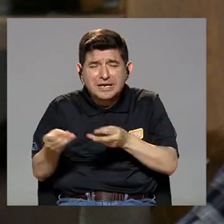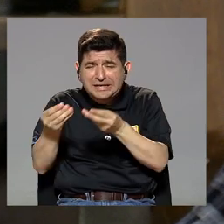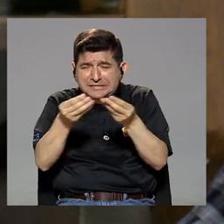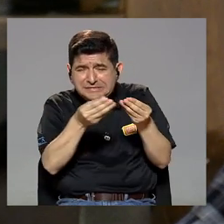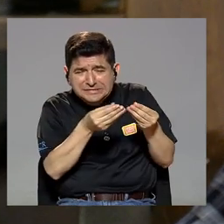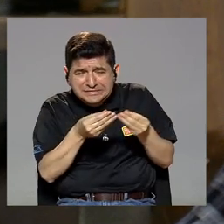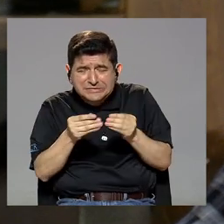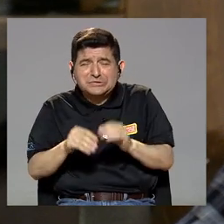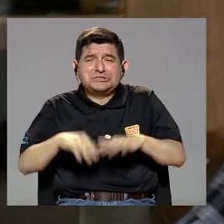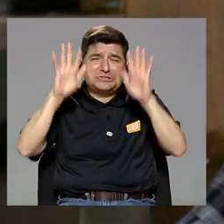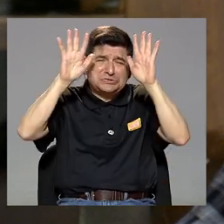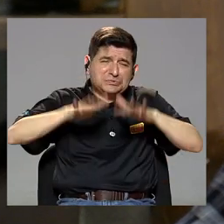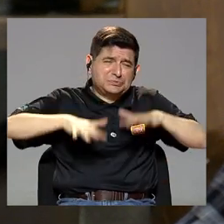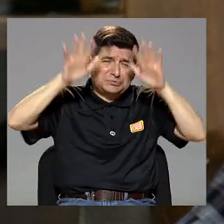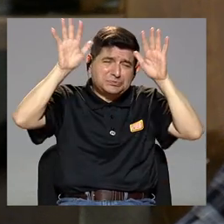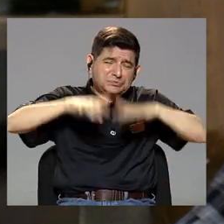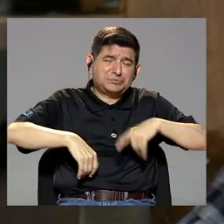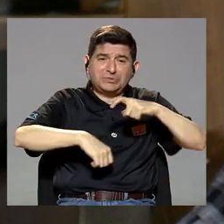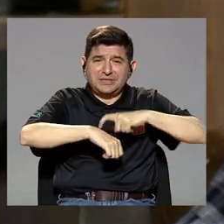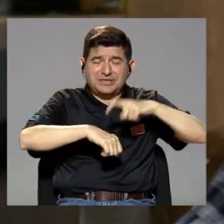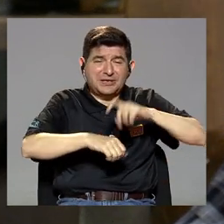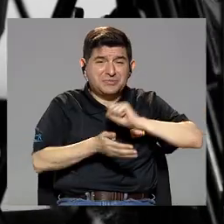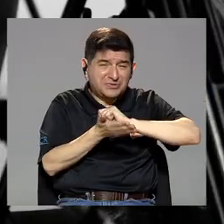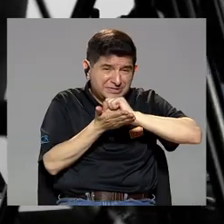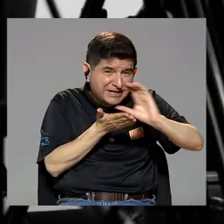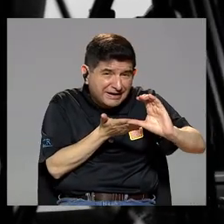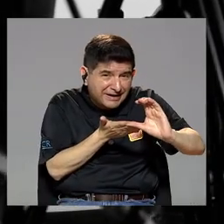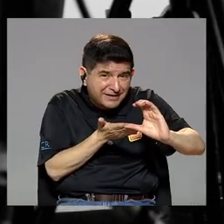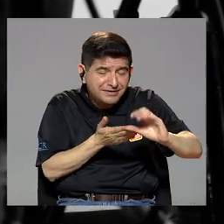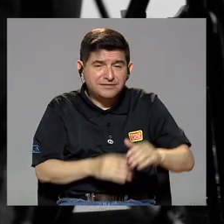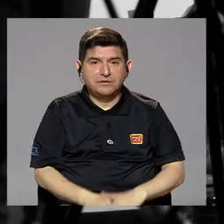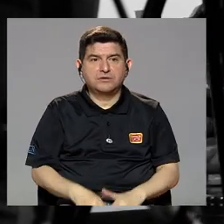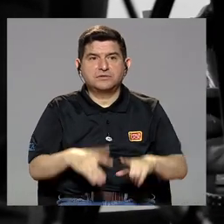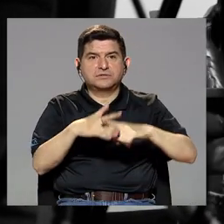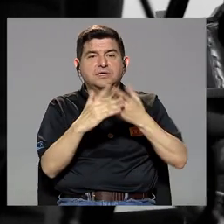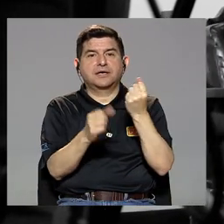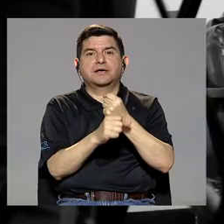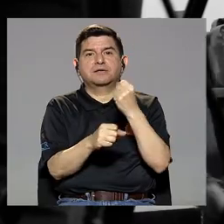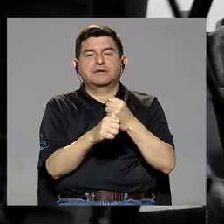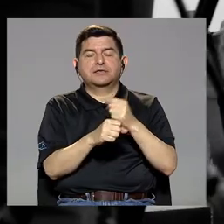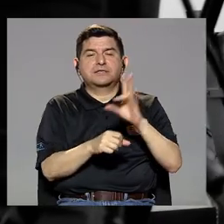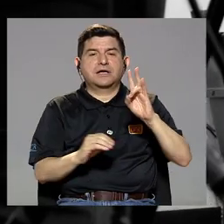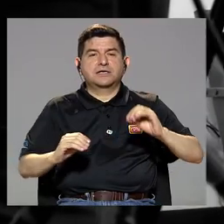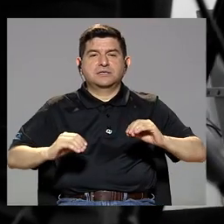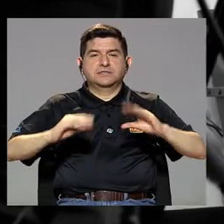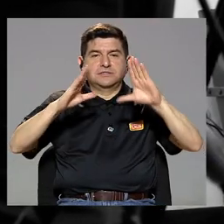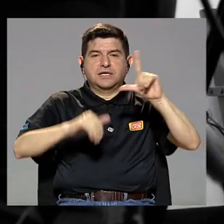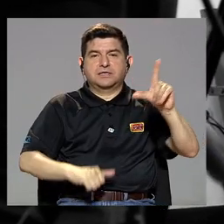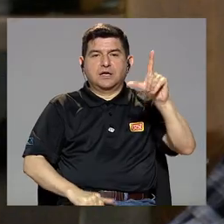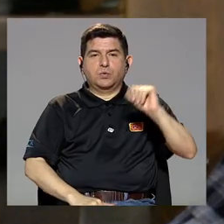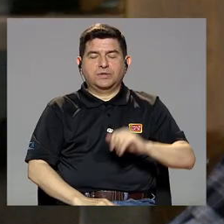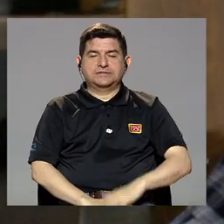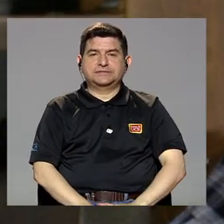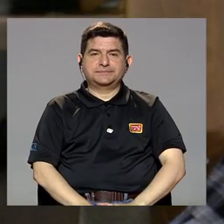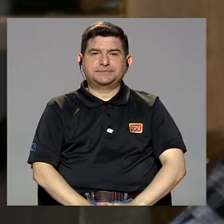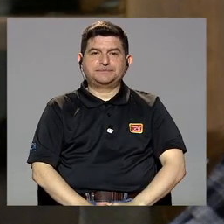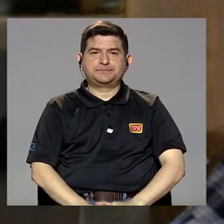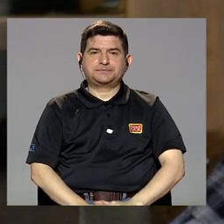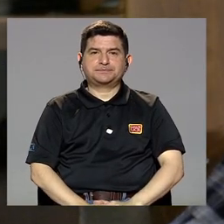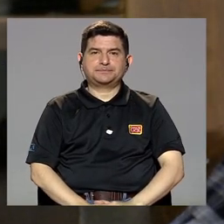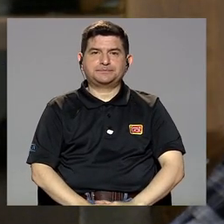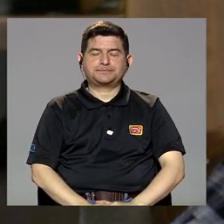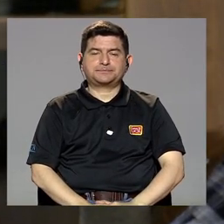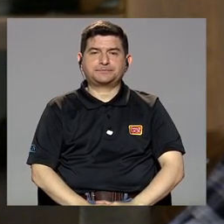aquellos aguaceros de ese tiempo de sacarlos para empezar a trabajar a las 7 de la mañana del lunes y además